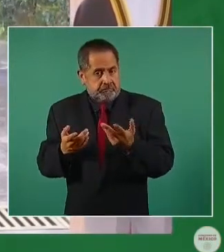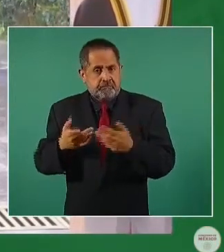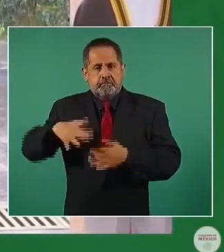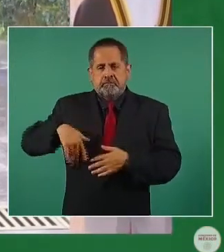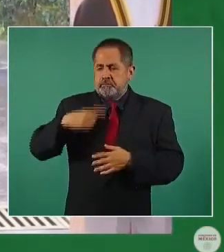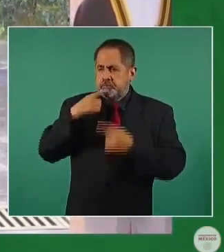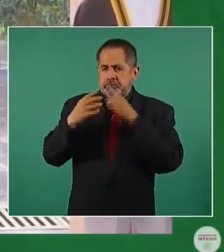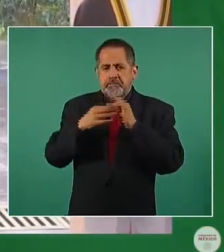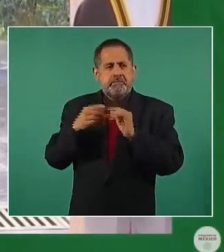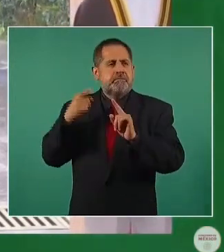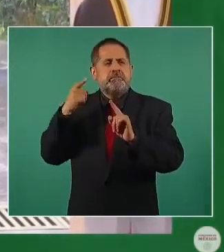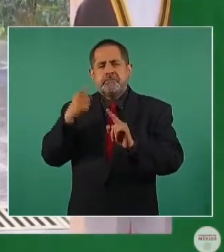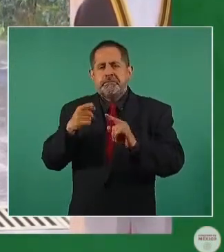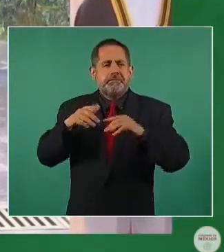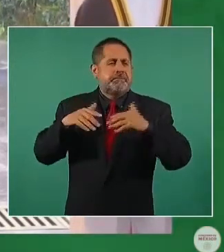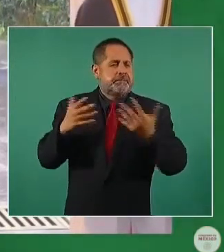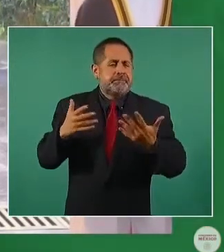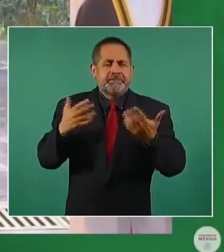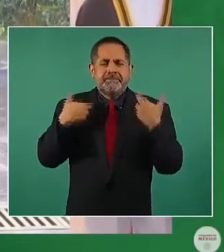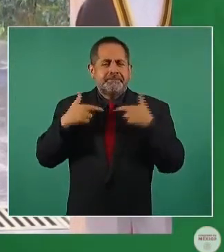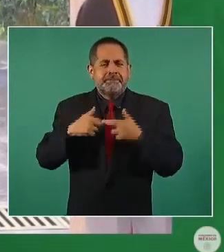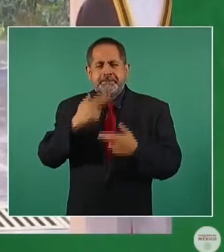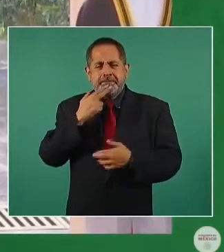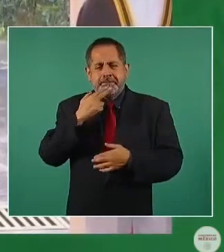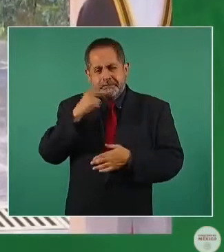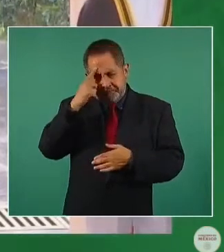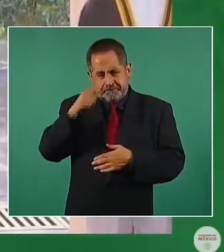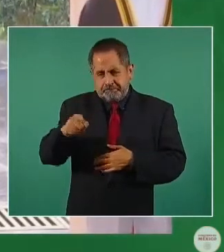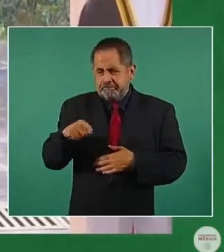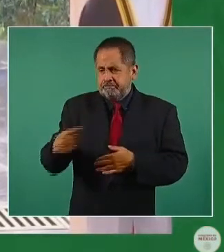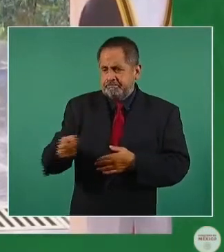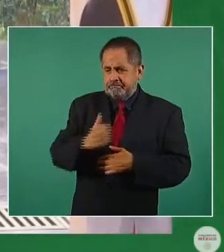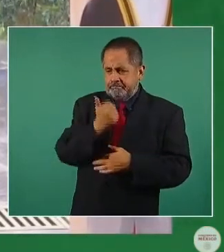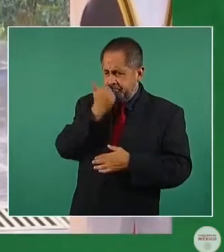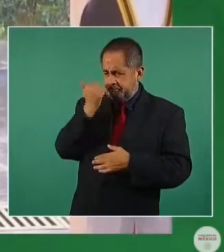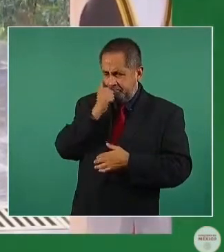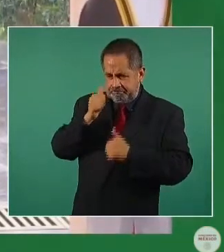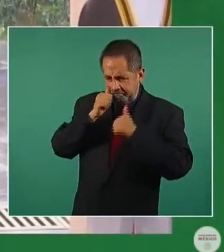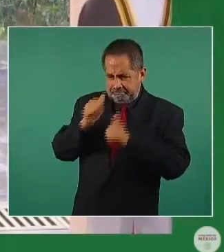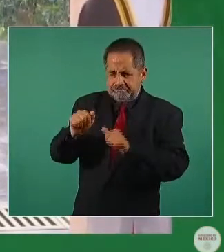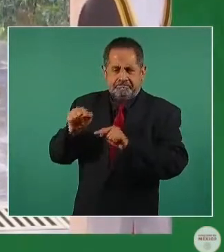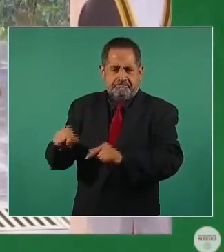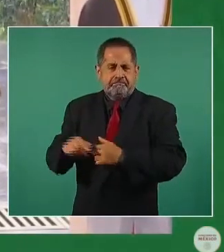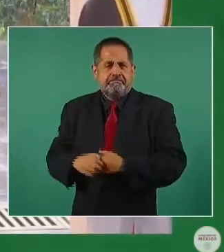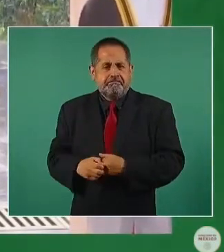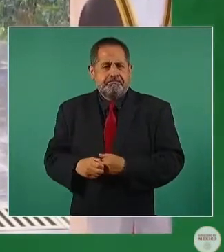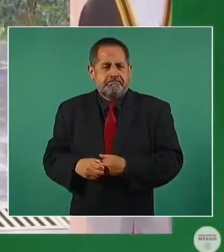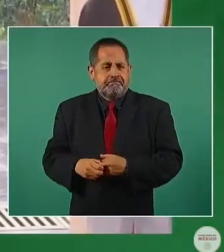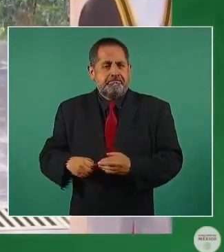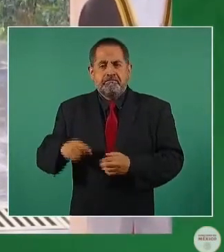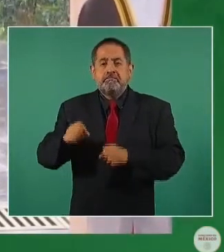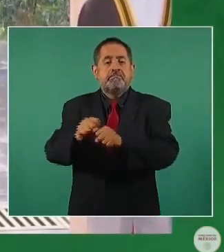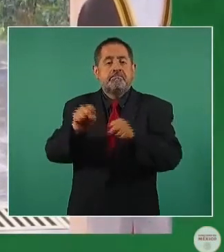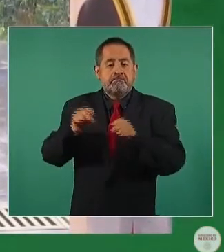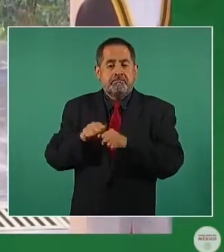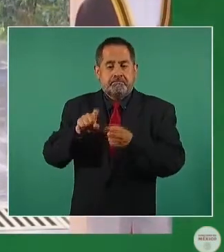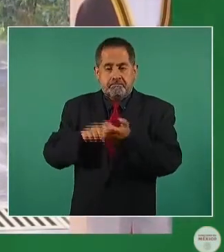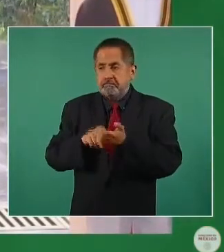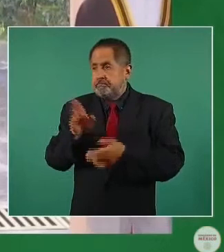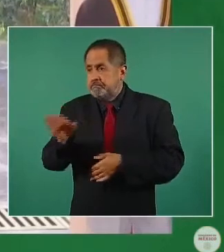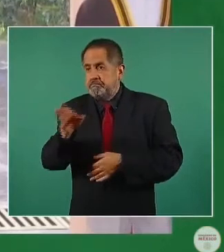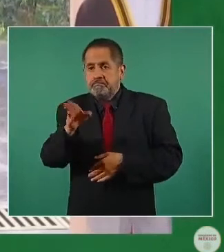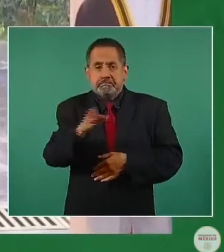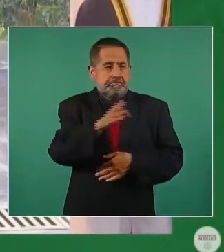el objetivo esencial de un maestro es precisamente sus alumnos. Ya recorrimos algunos salones y nos da